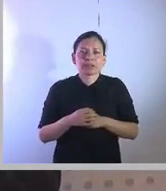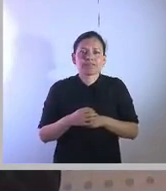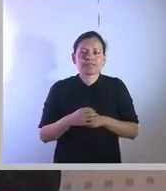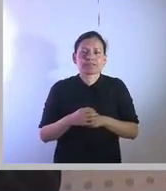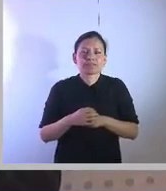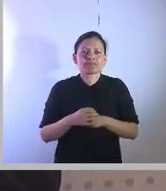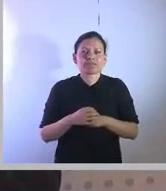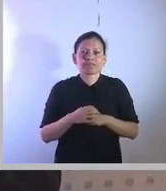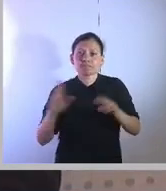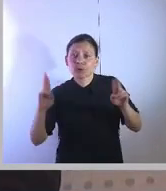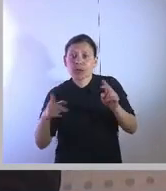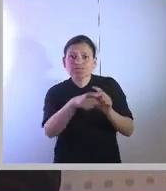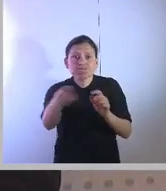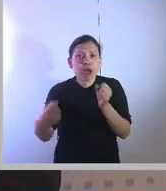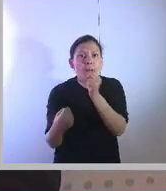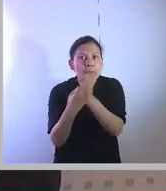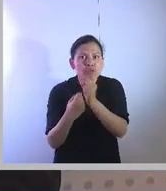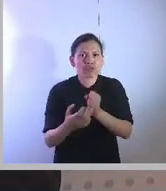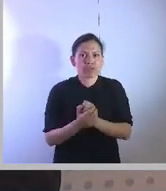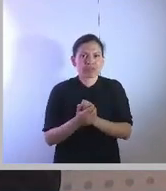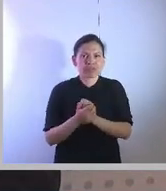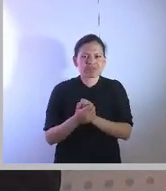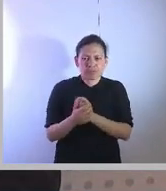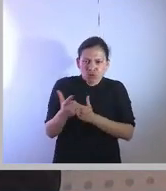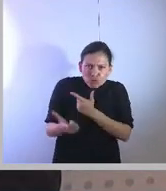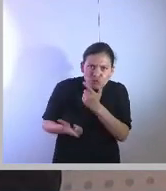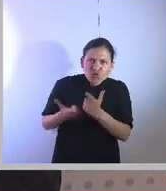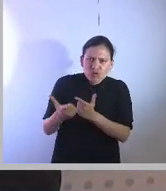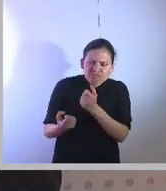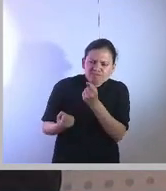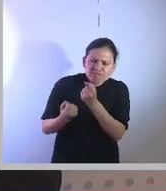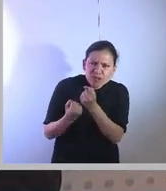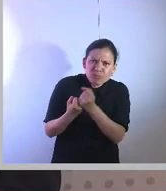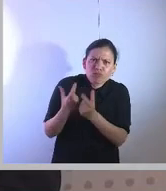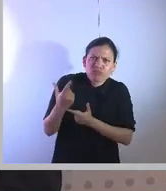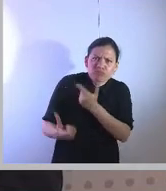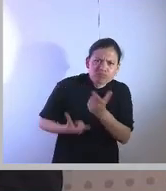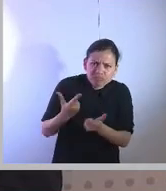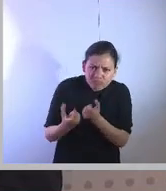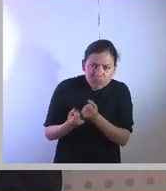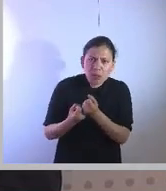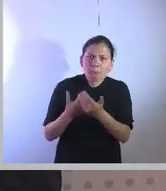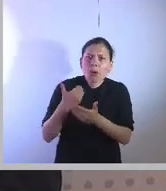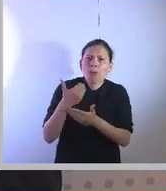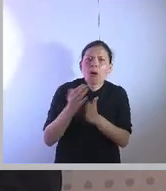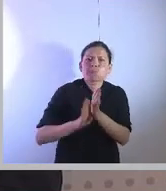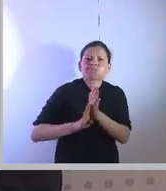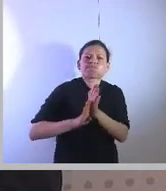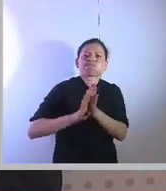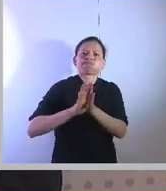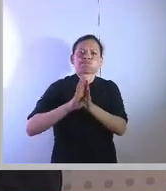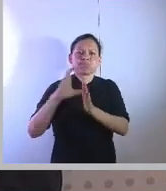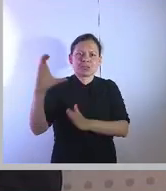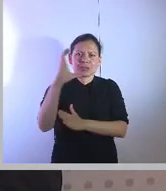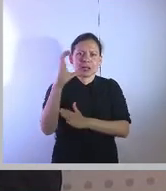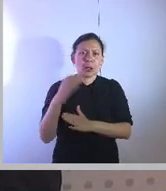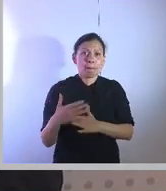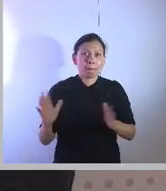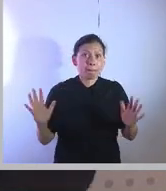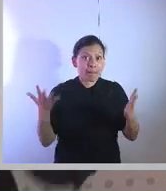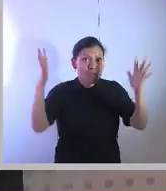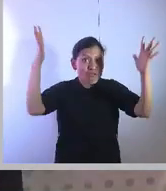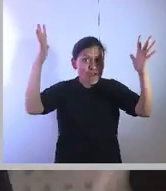ustedes nos acompañen en esta gran lucha para poder sacar a nuestro país adelante. ¡Vivan